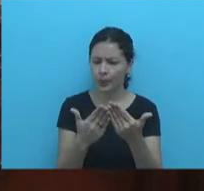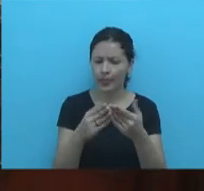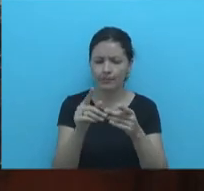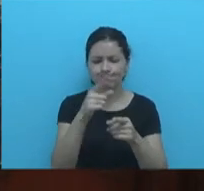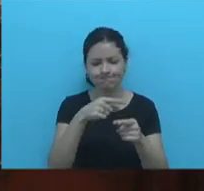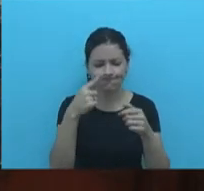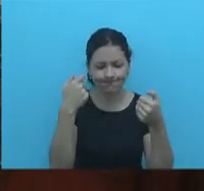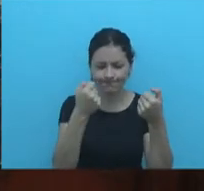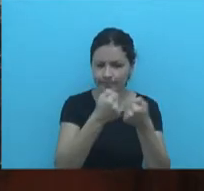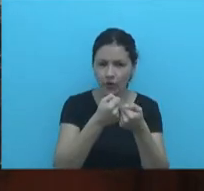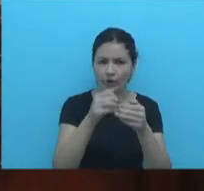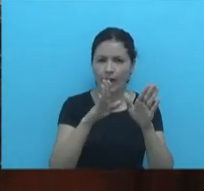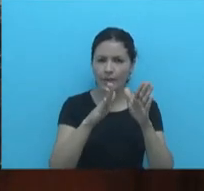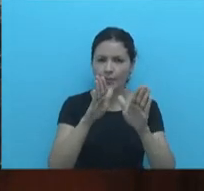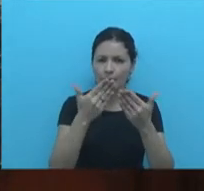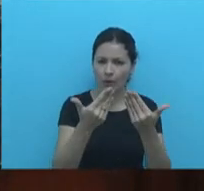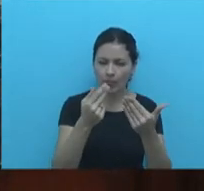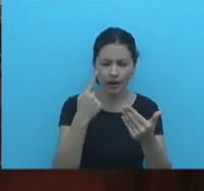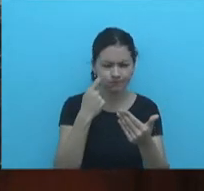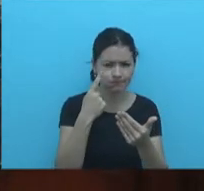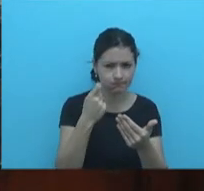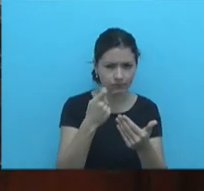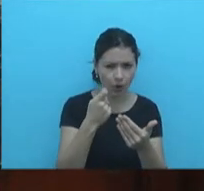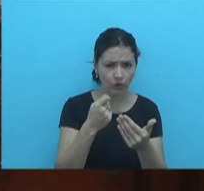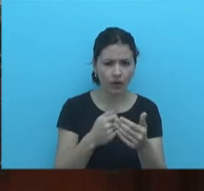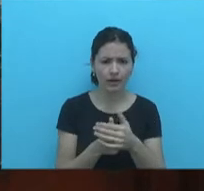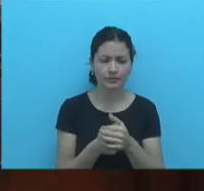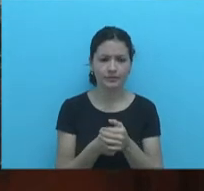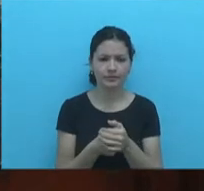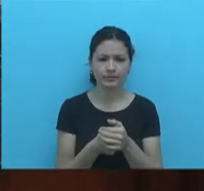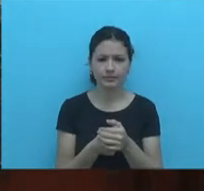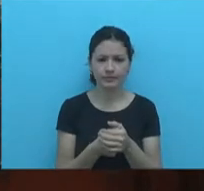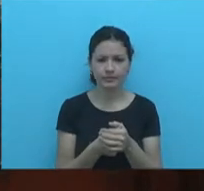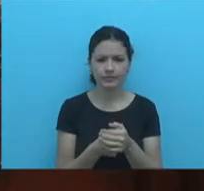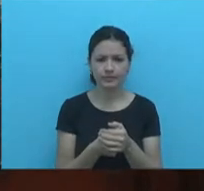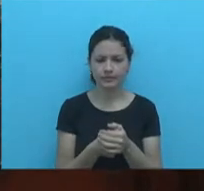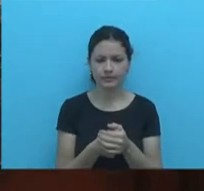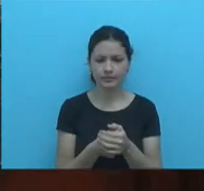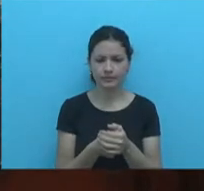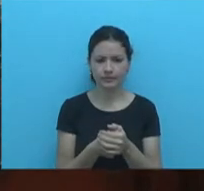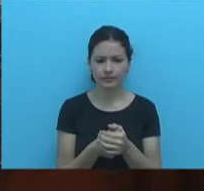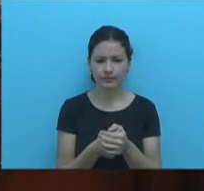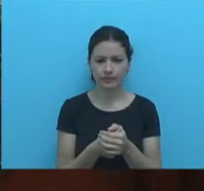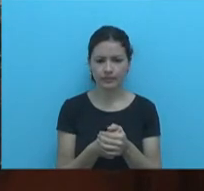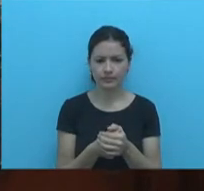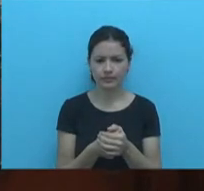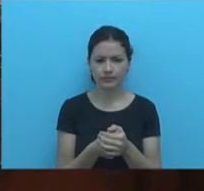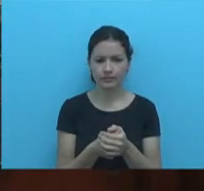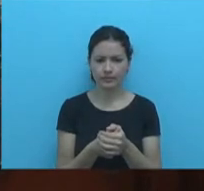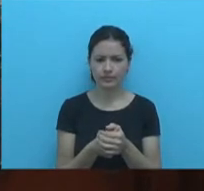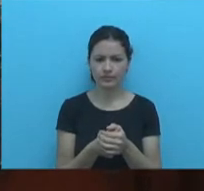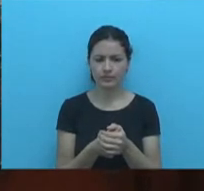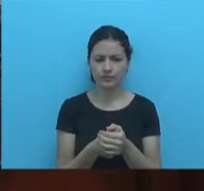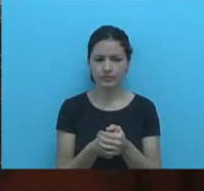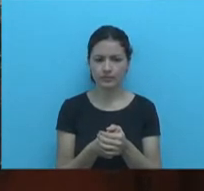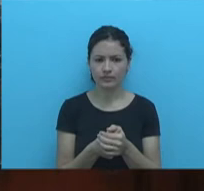Por lo tanto, cuando dice acá la sala de enfermería y curso de capacitación estarán bajo la administración